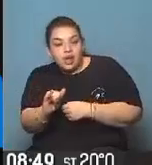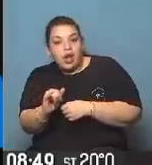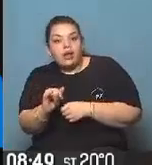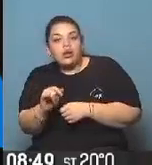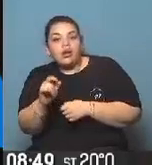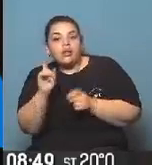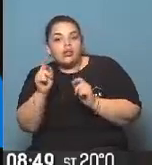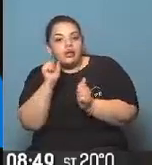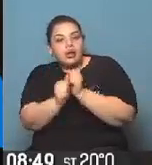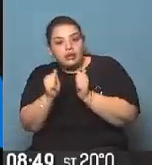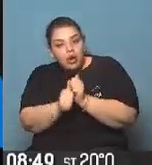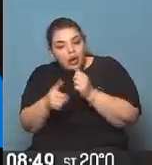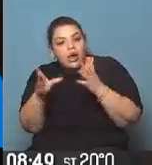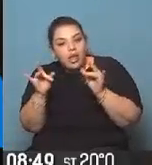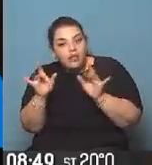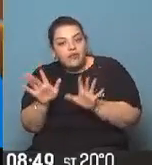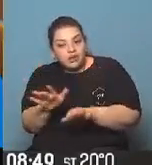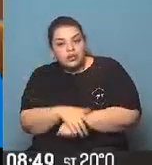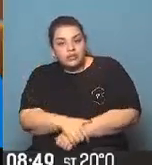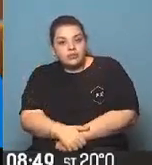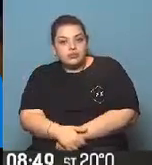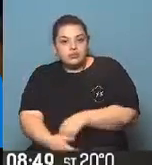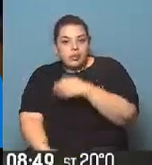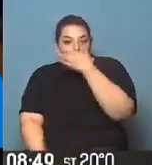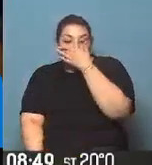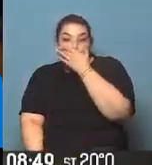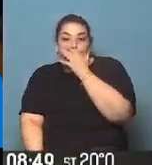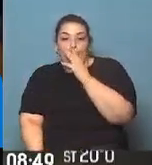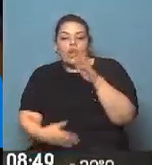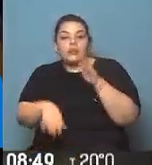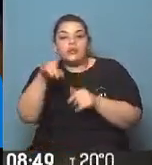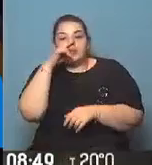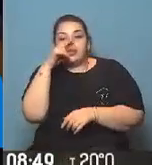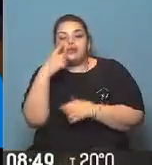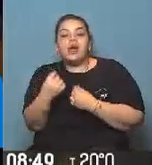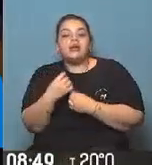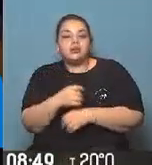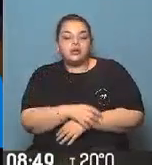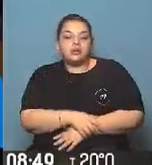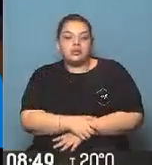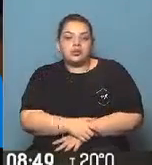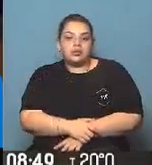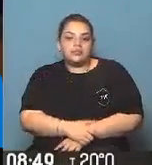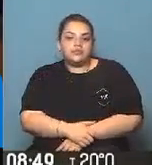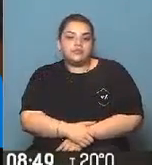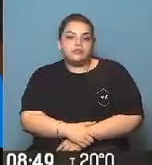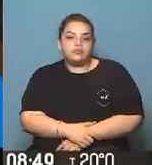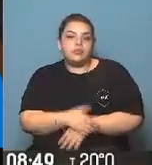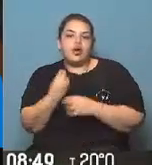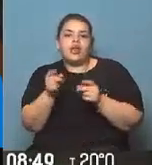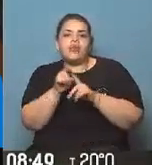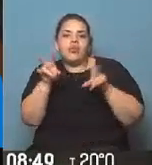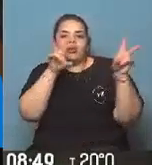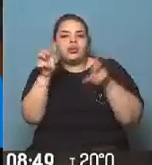es un gran personaje para mí de la película. Muy simpática, señora. Y lo más interesante para mí también era un poco también por qué ponerle